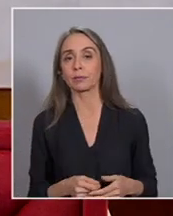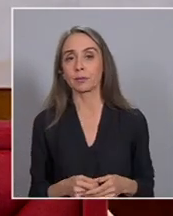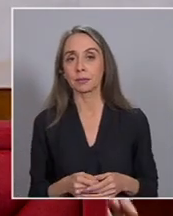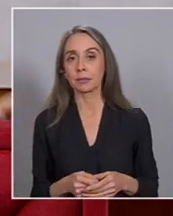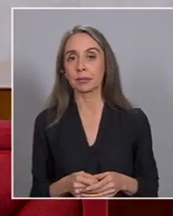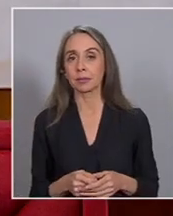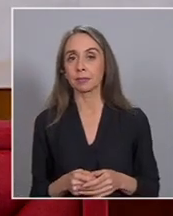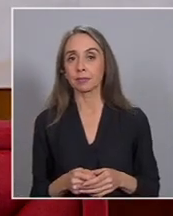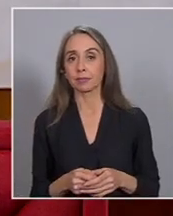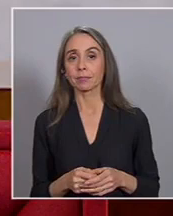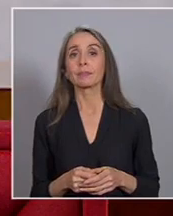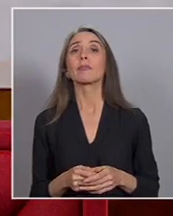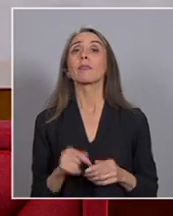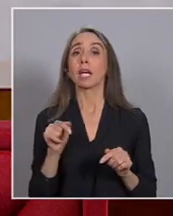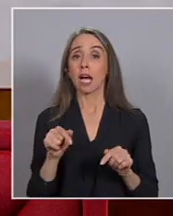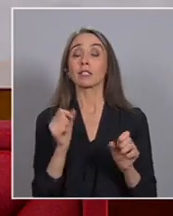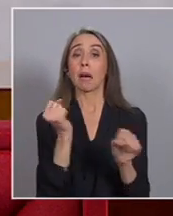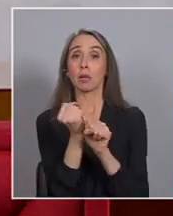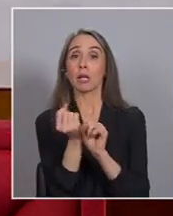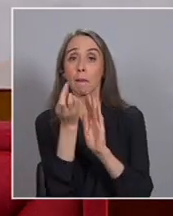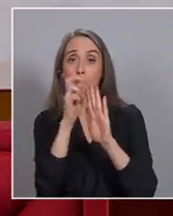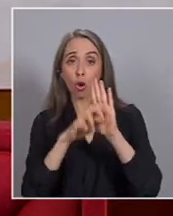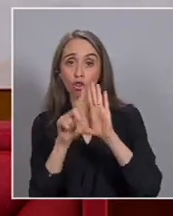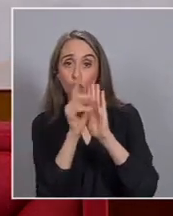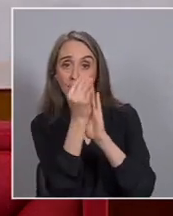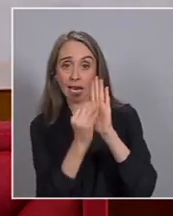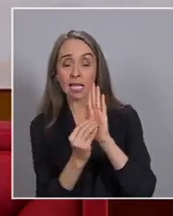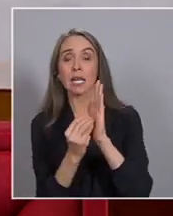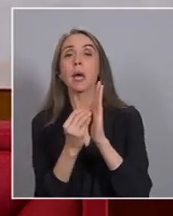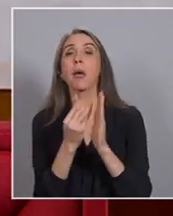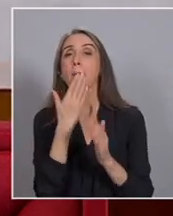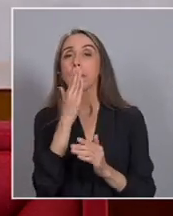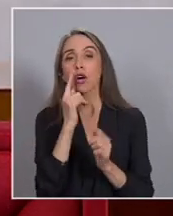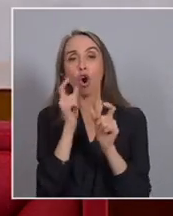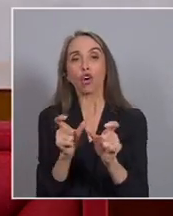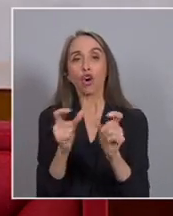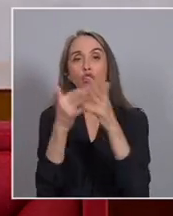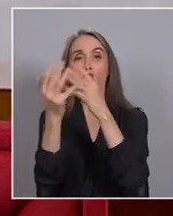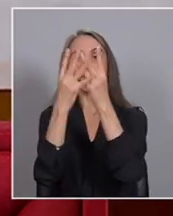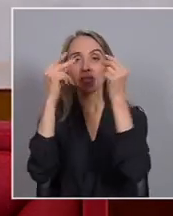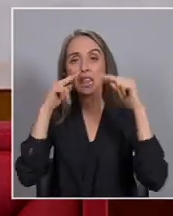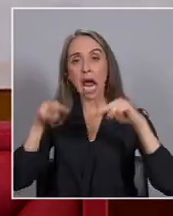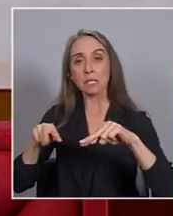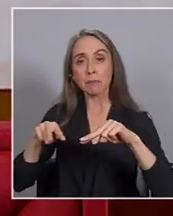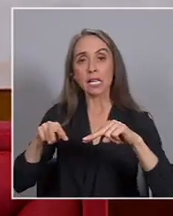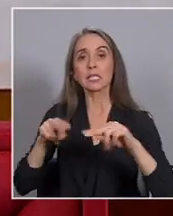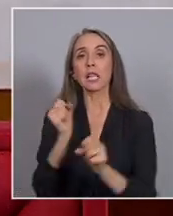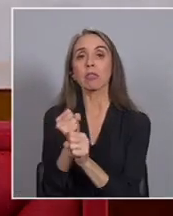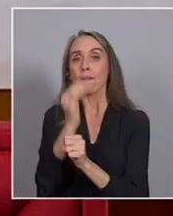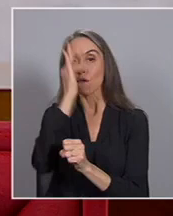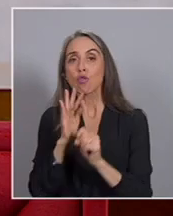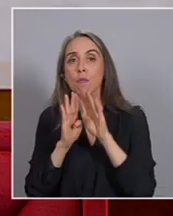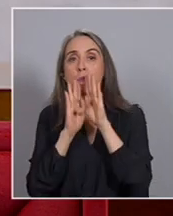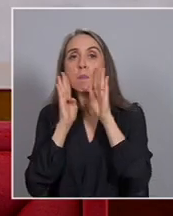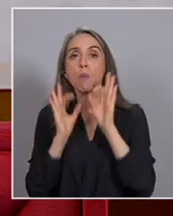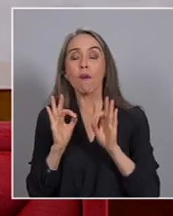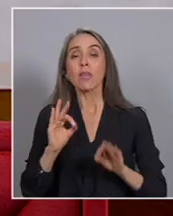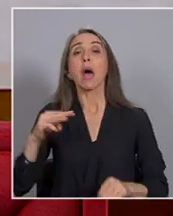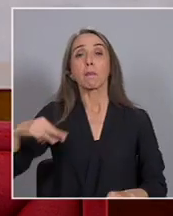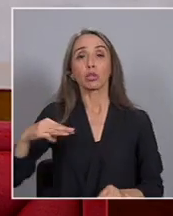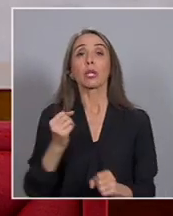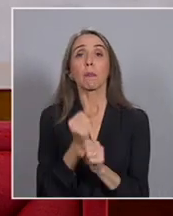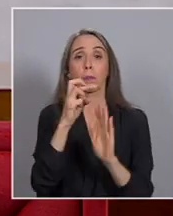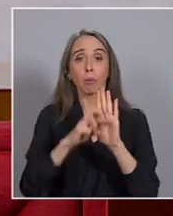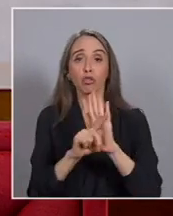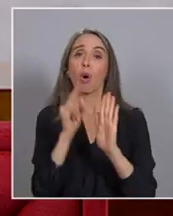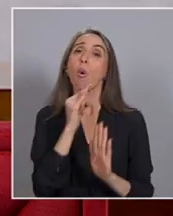En este marco, ya estamos trabajando en una ley que mejora los mecanismos de transparencia y probidad en los municipios. Y dimos urgencia a la tramitación de